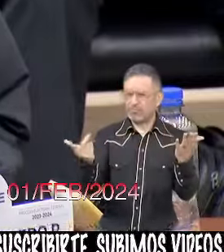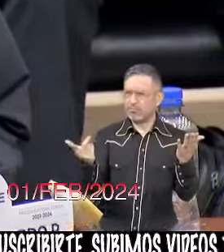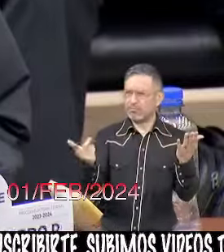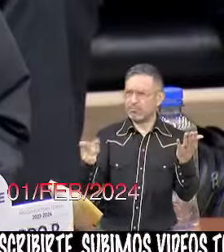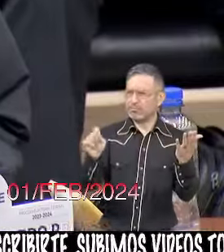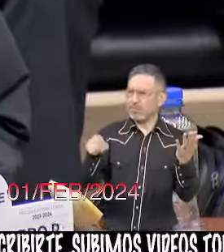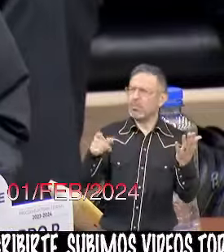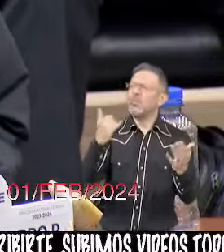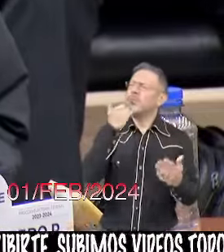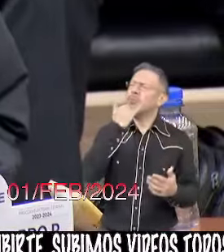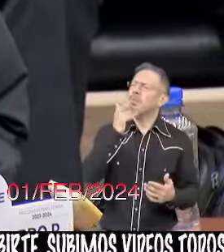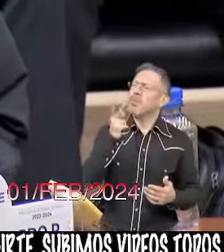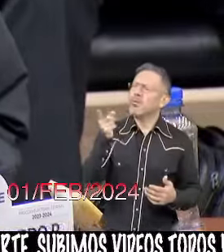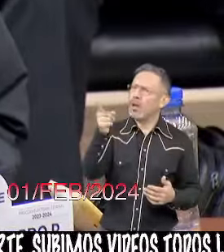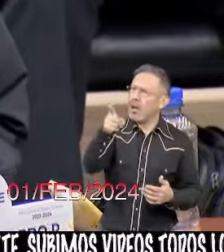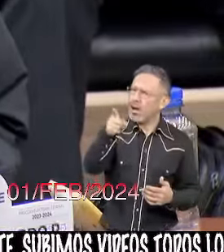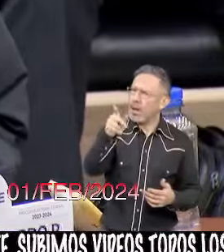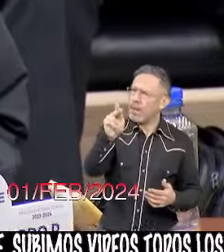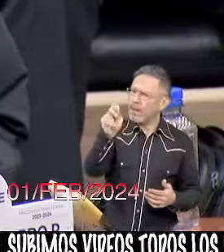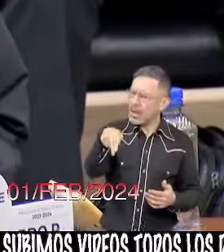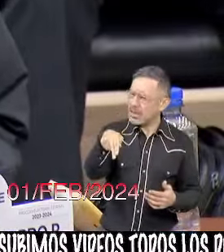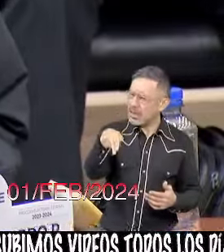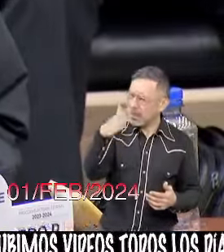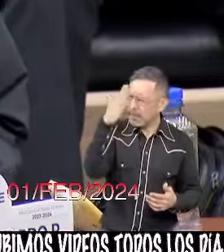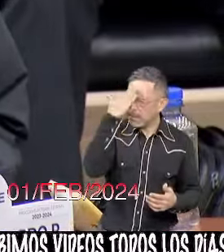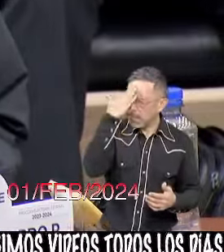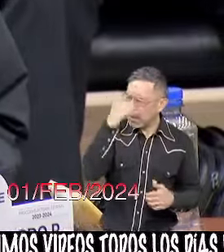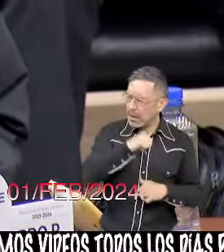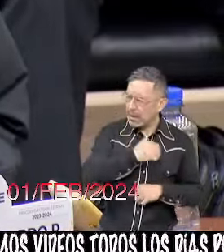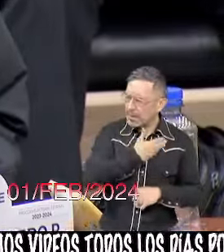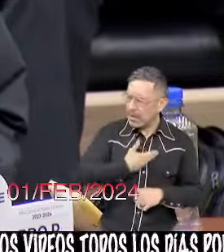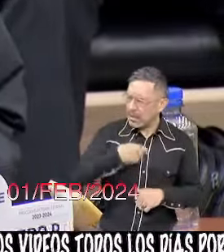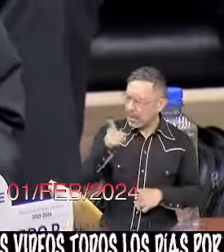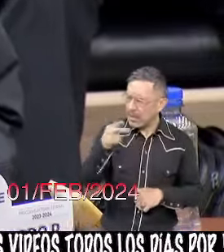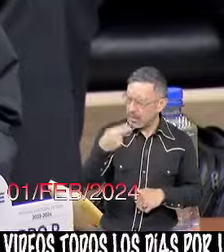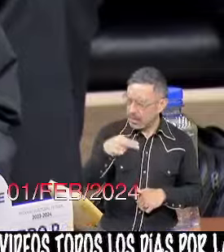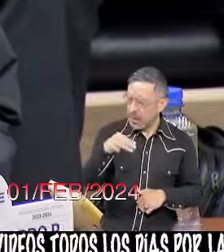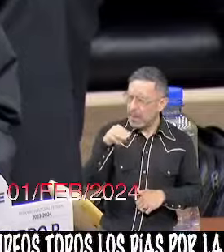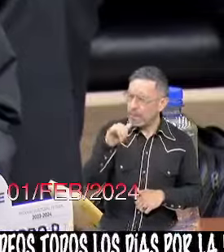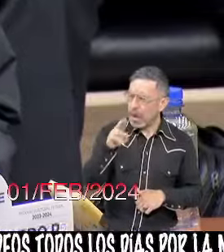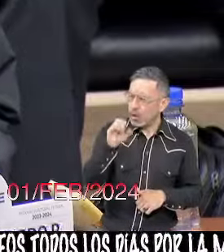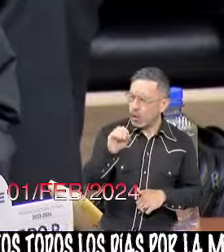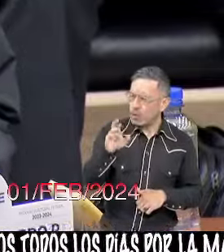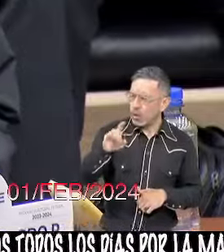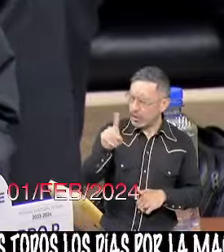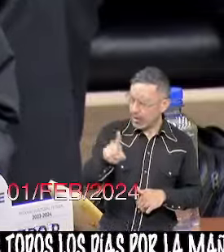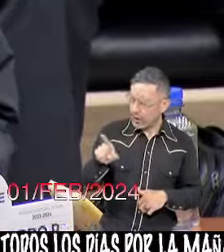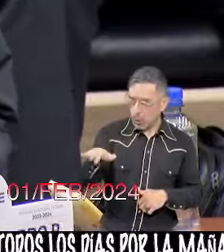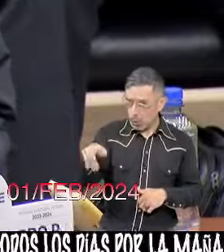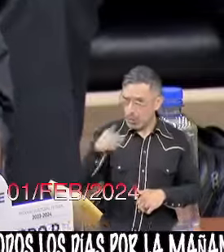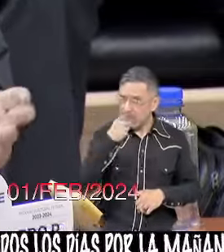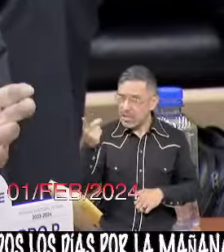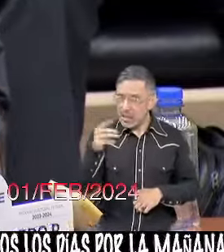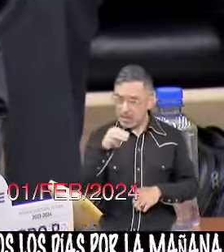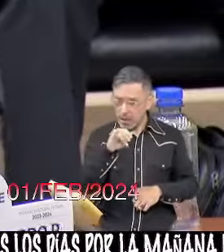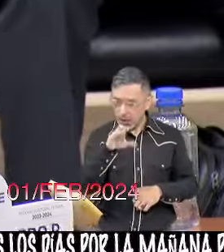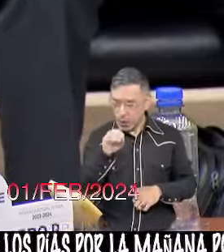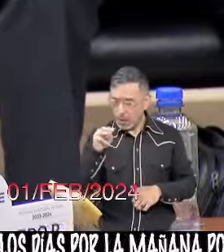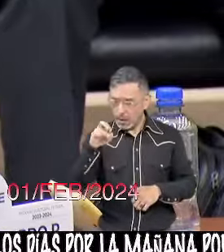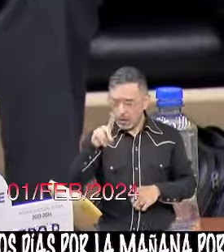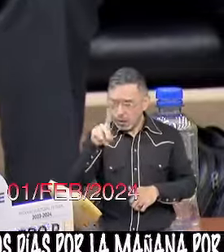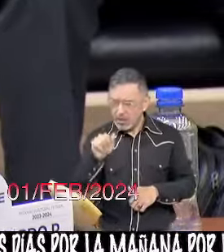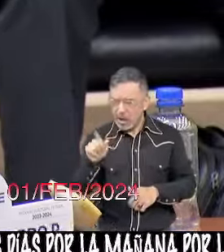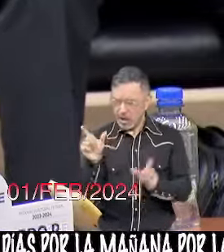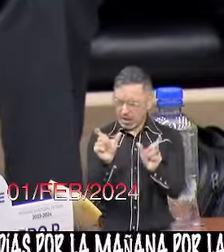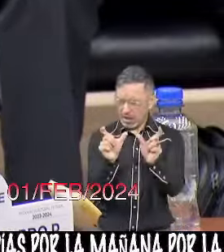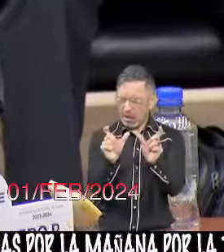yo, el dirigente, no se llama Marcos Cortés, Marco Cortés, porque dijeron aquí que Marco Mendoza, entiendo que tengan que leer su discurso porque ni el nombre